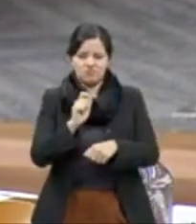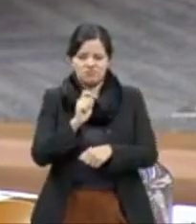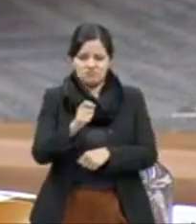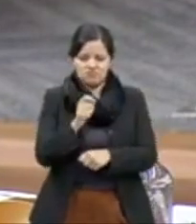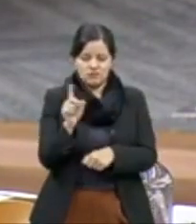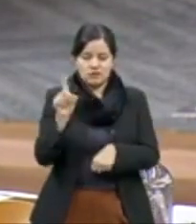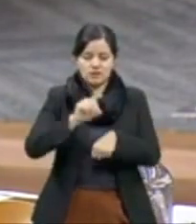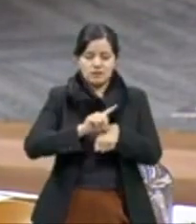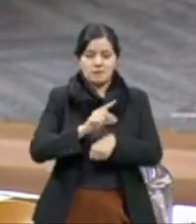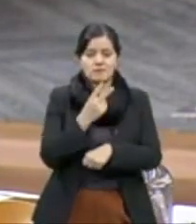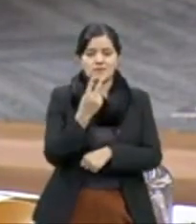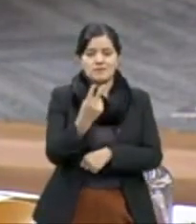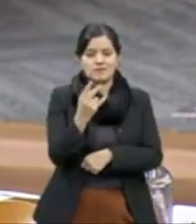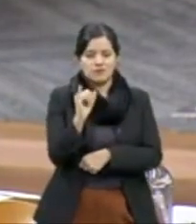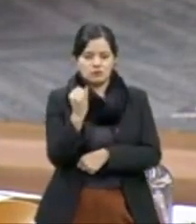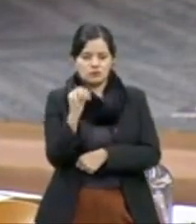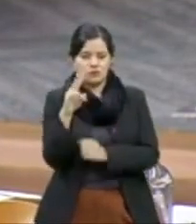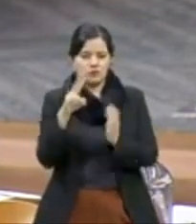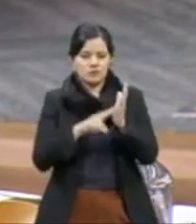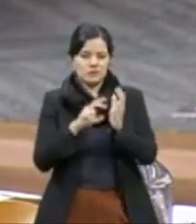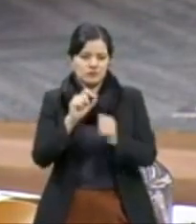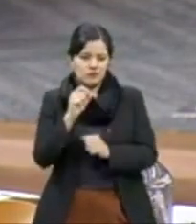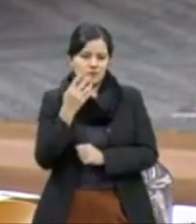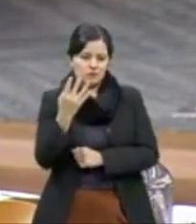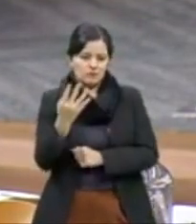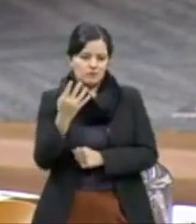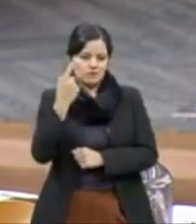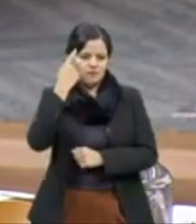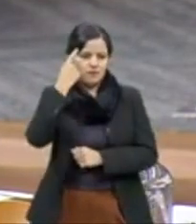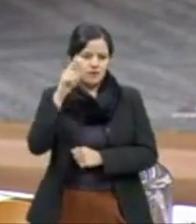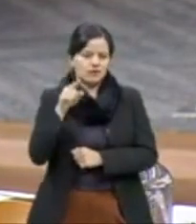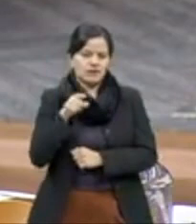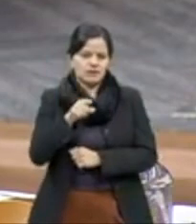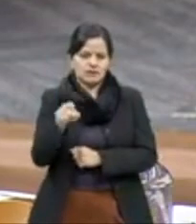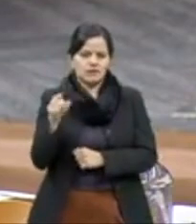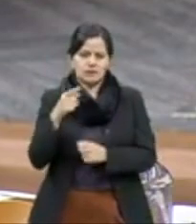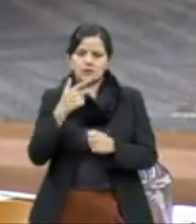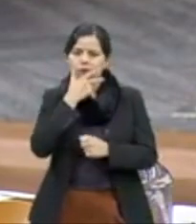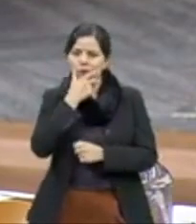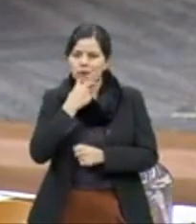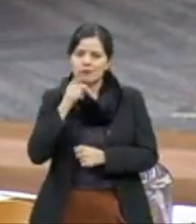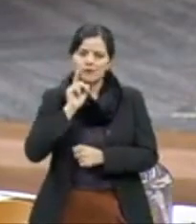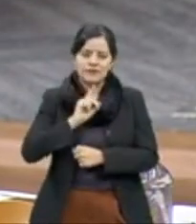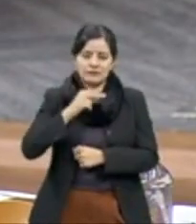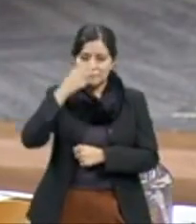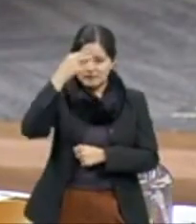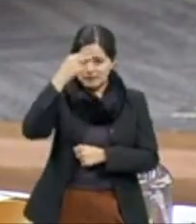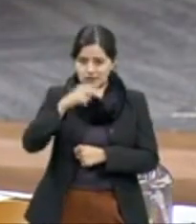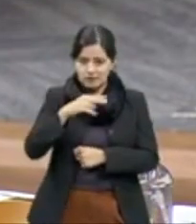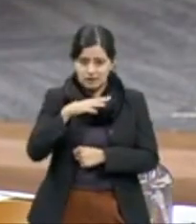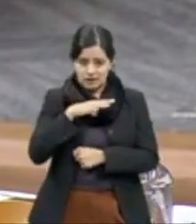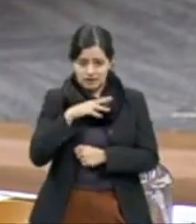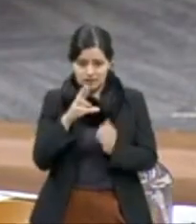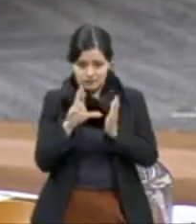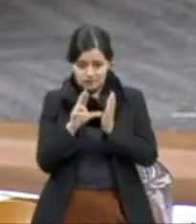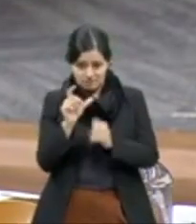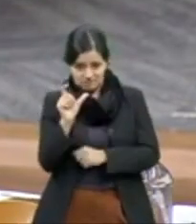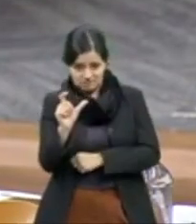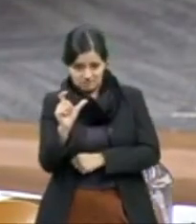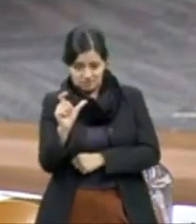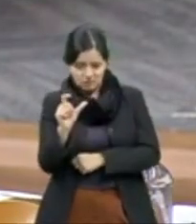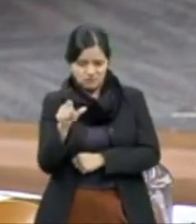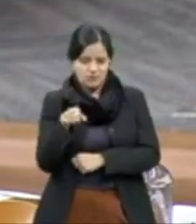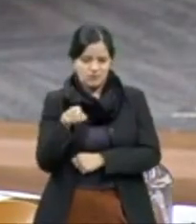día 2 de junio de 2024, para que las y los mexicanos que tengan una credencial de elector